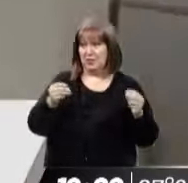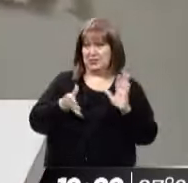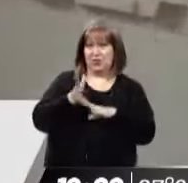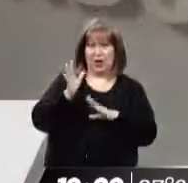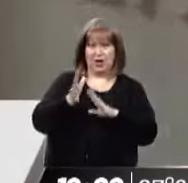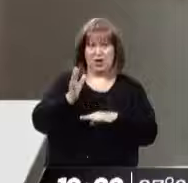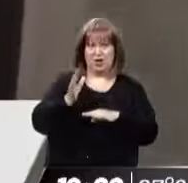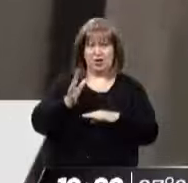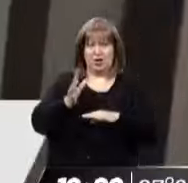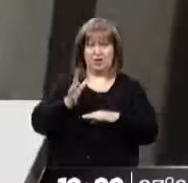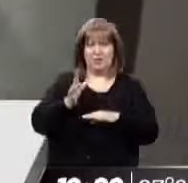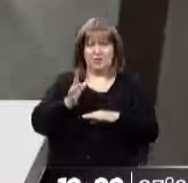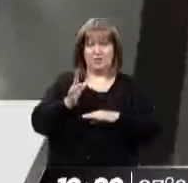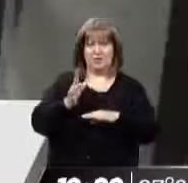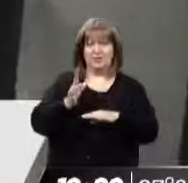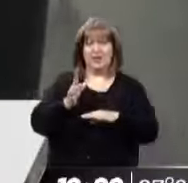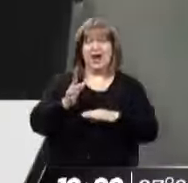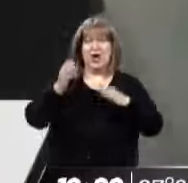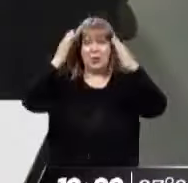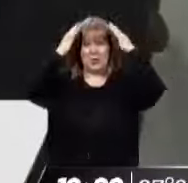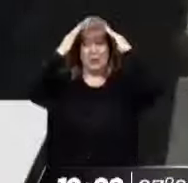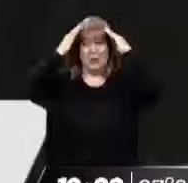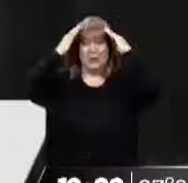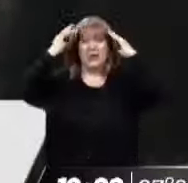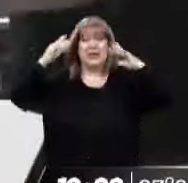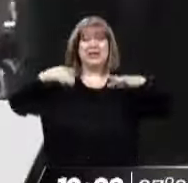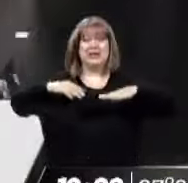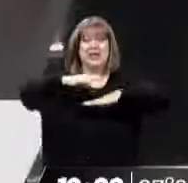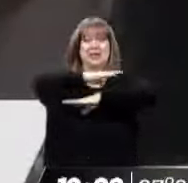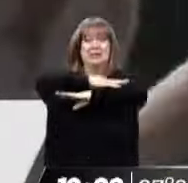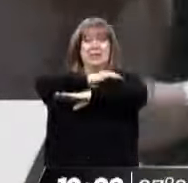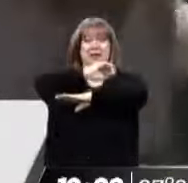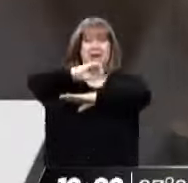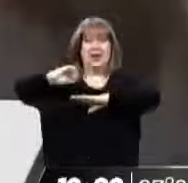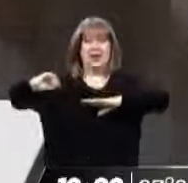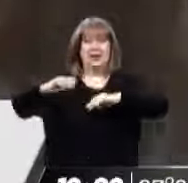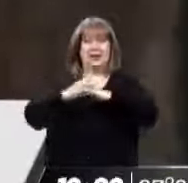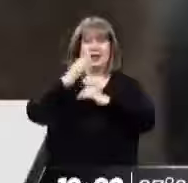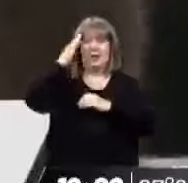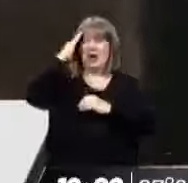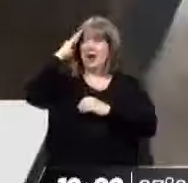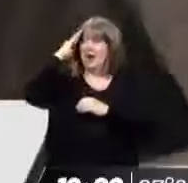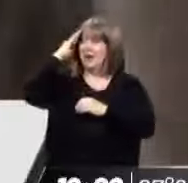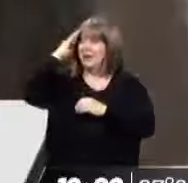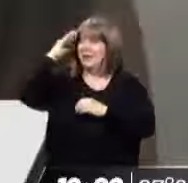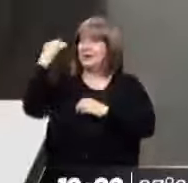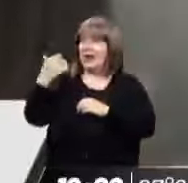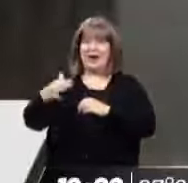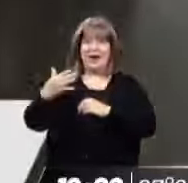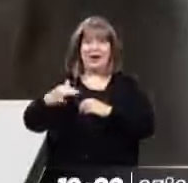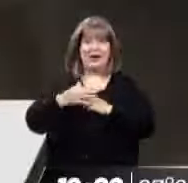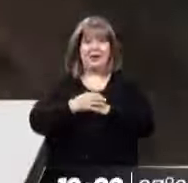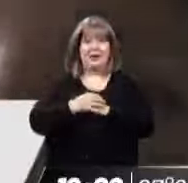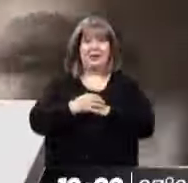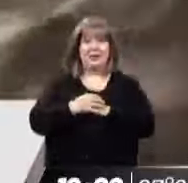ya. Se fueron. Sí, que hay dos hinchas nomás, no vemos más gente. Ah, se fueron todos. No, a ver en la ventana. Imagen. Madre de Dios. Madre de